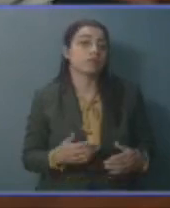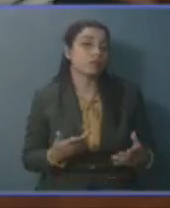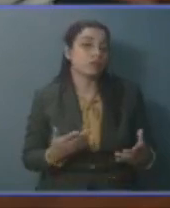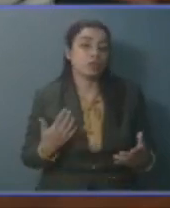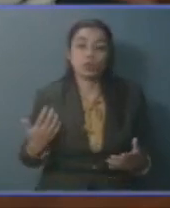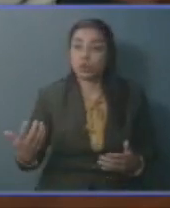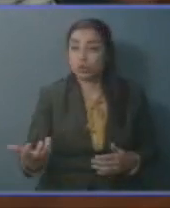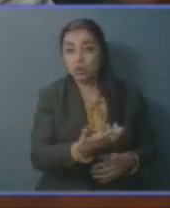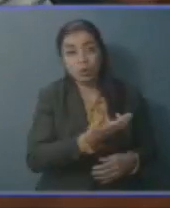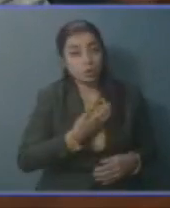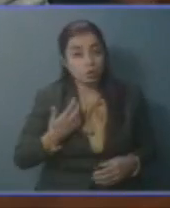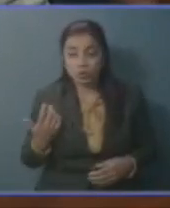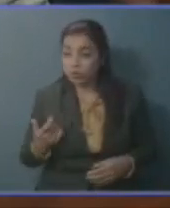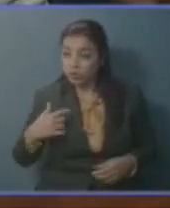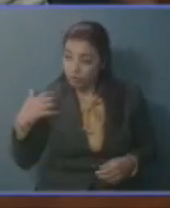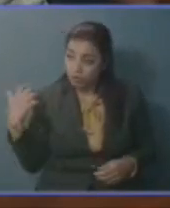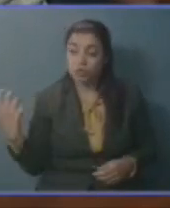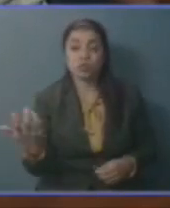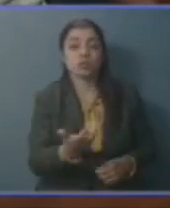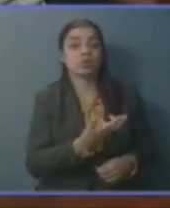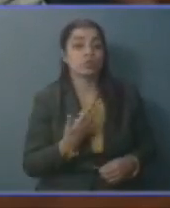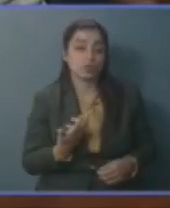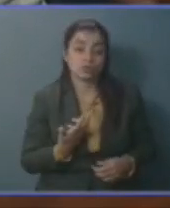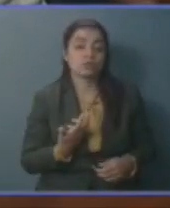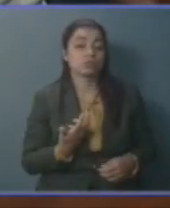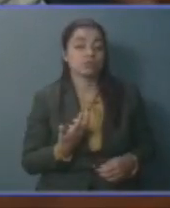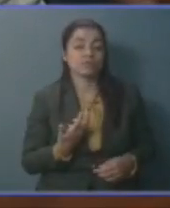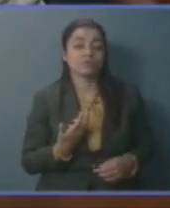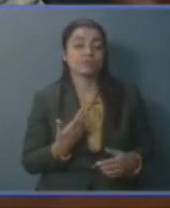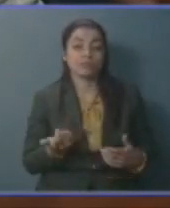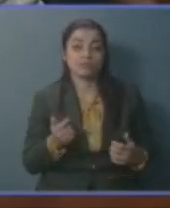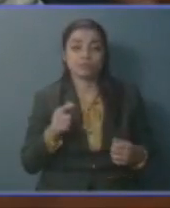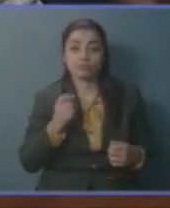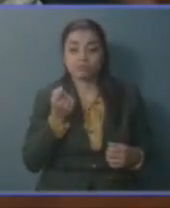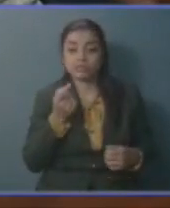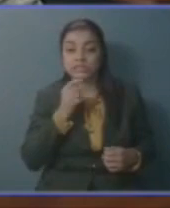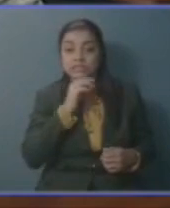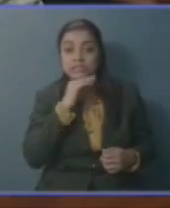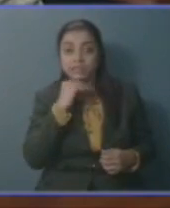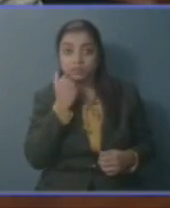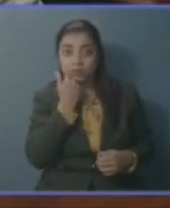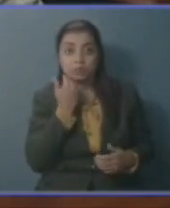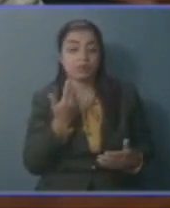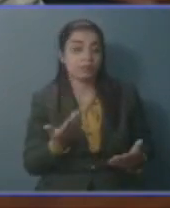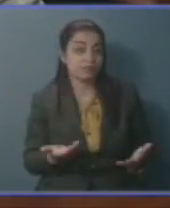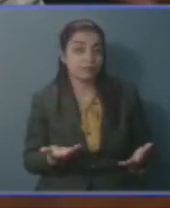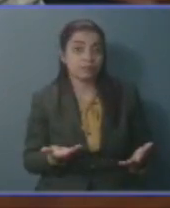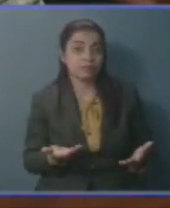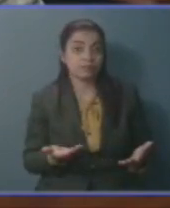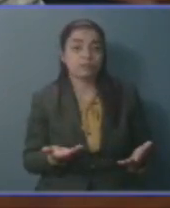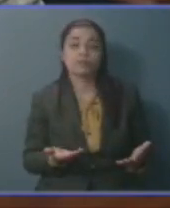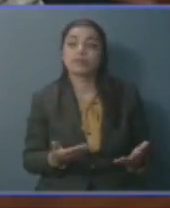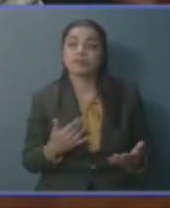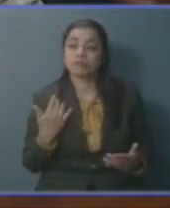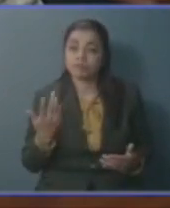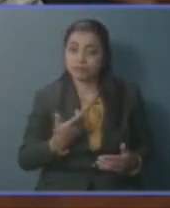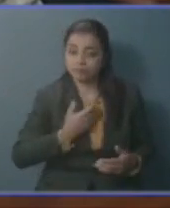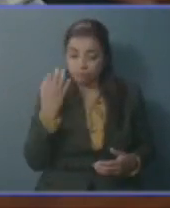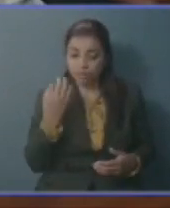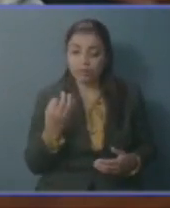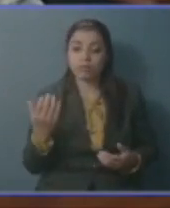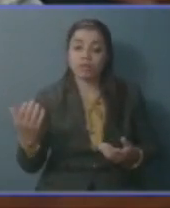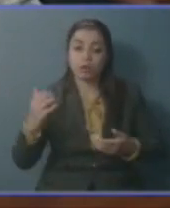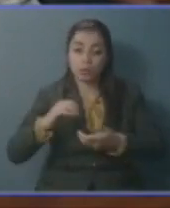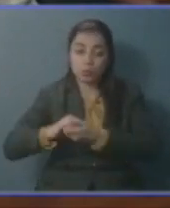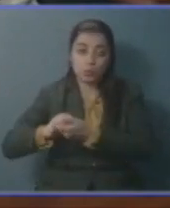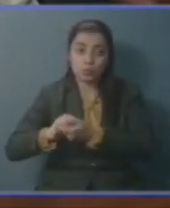todos estamos proclives a esta enfermedad tan terrible. Tenemos que unirnos, tenemos